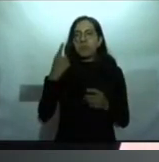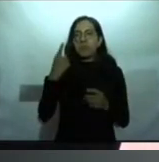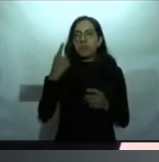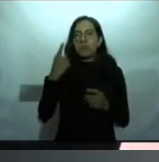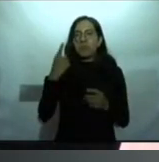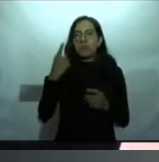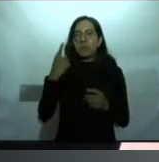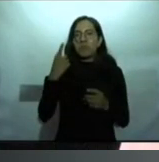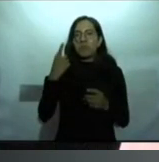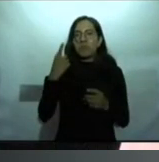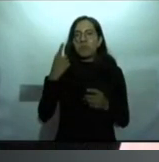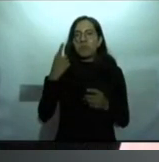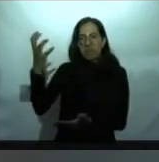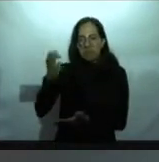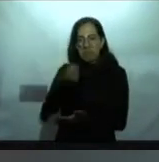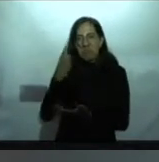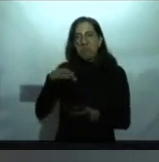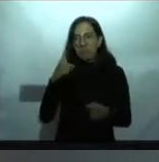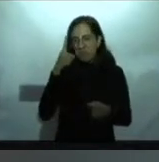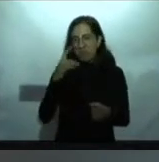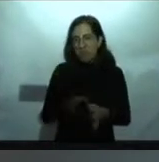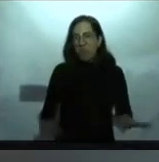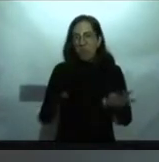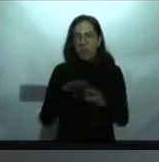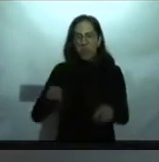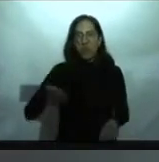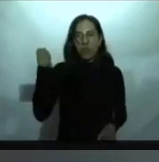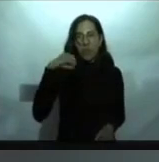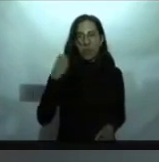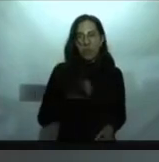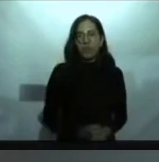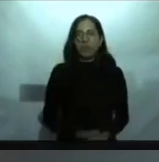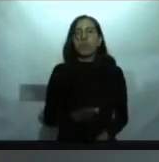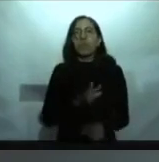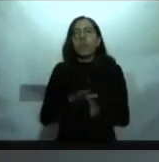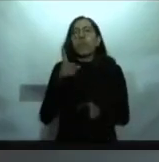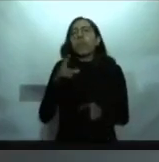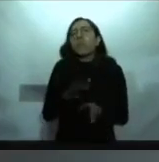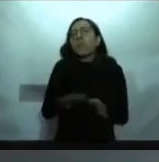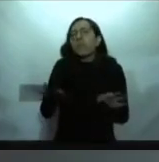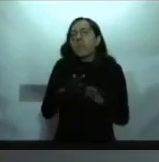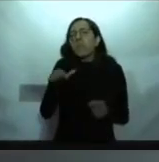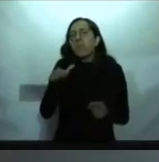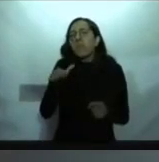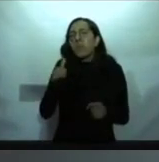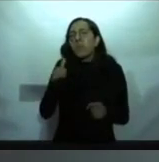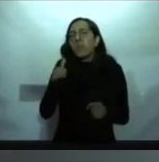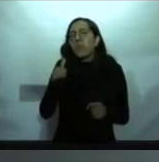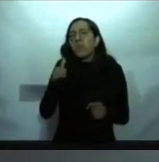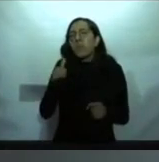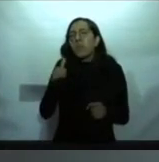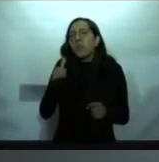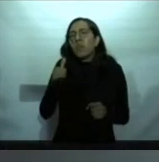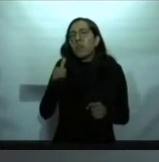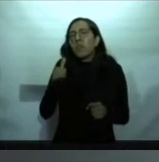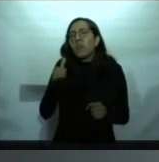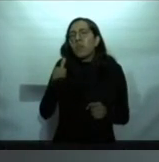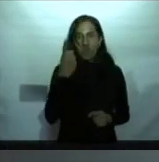muy importantes en Oaxaca. ¿Qué más vamos a hacer? Dos